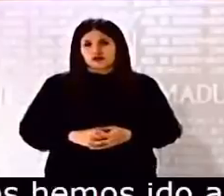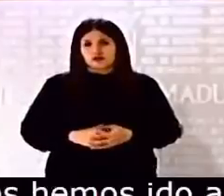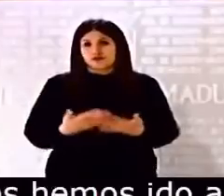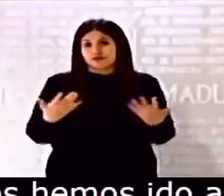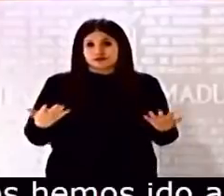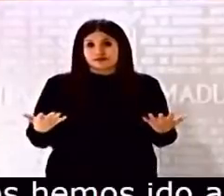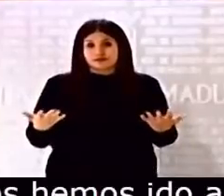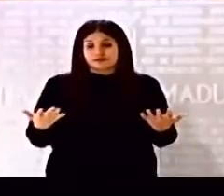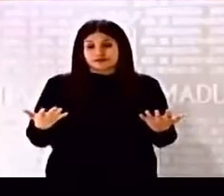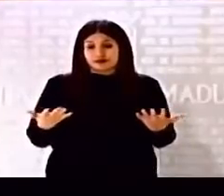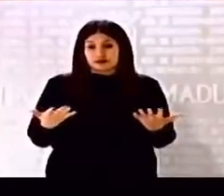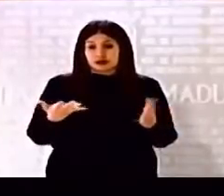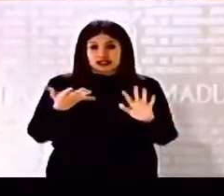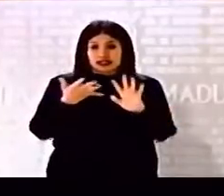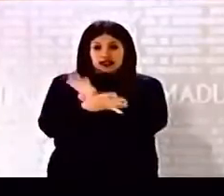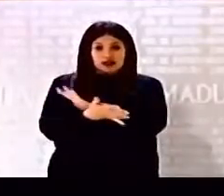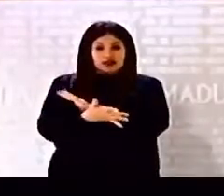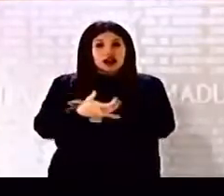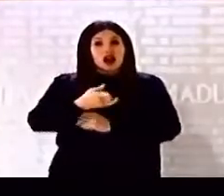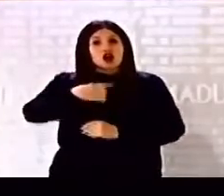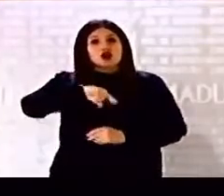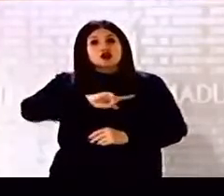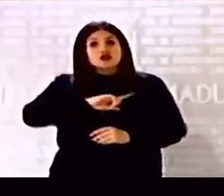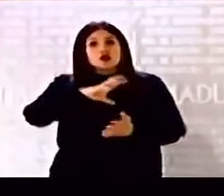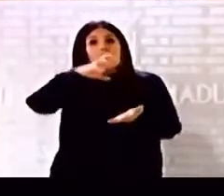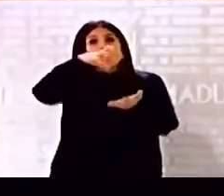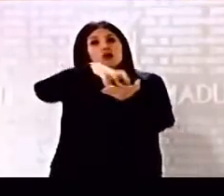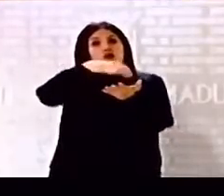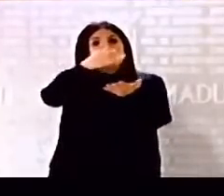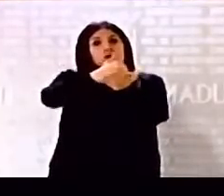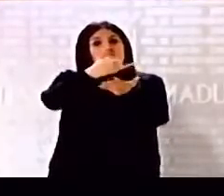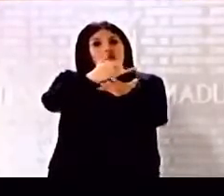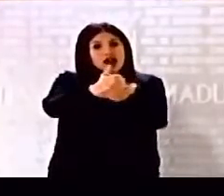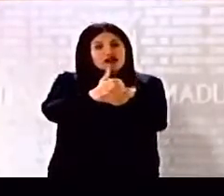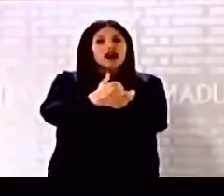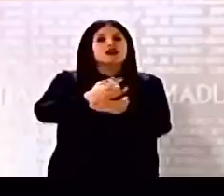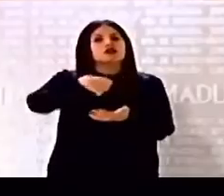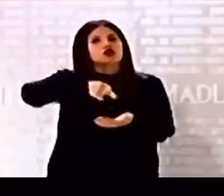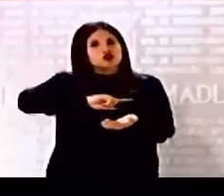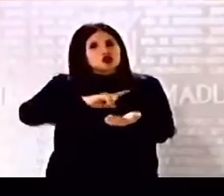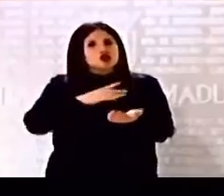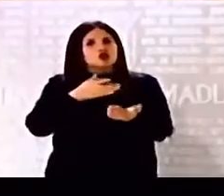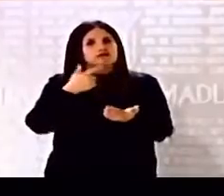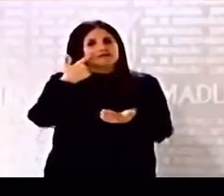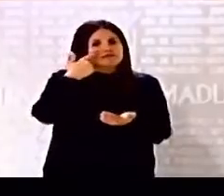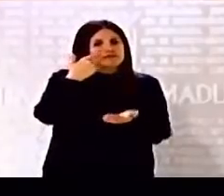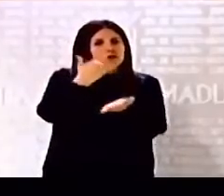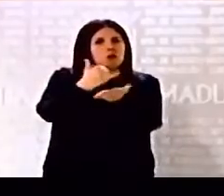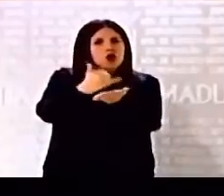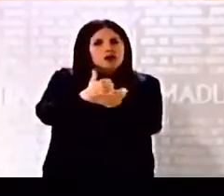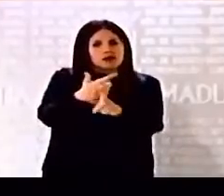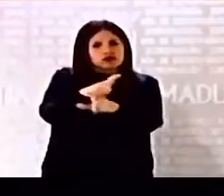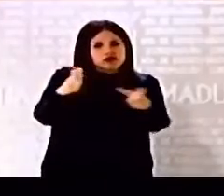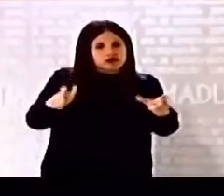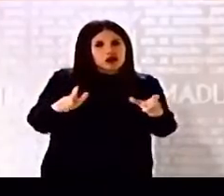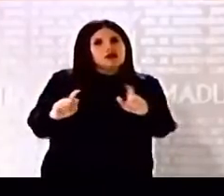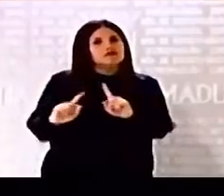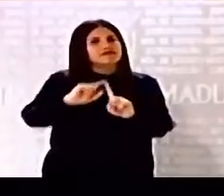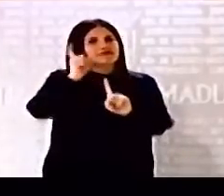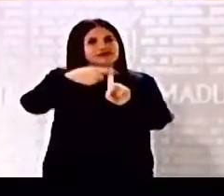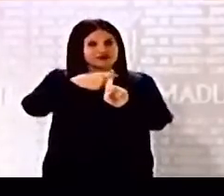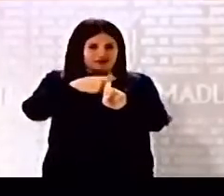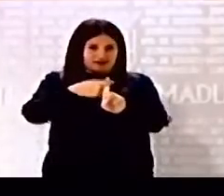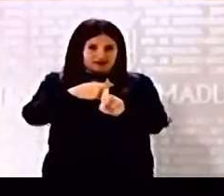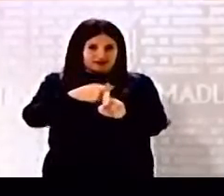Con lo cual, los puntos de cribado nos parecen, y además los cribados prácticamente a demanda nos